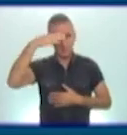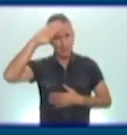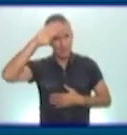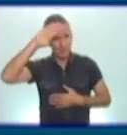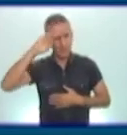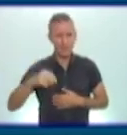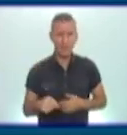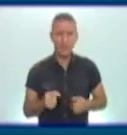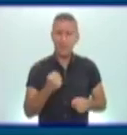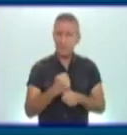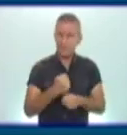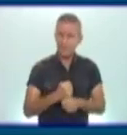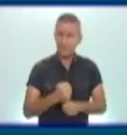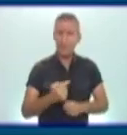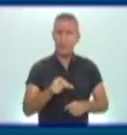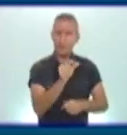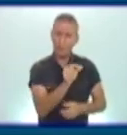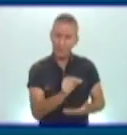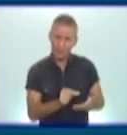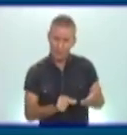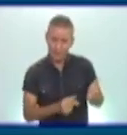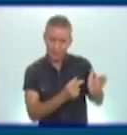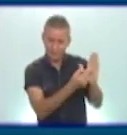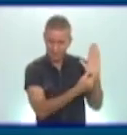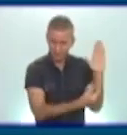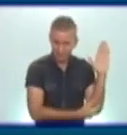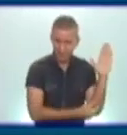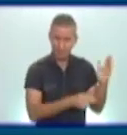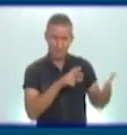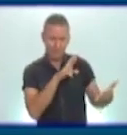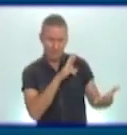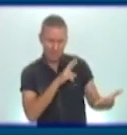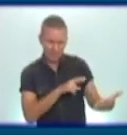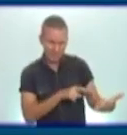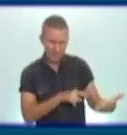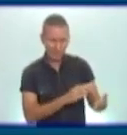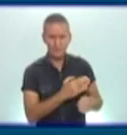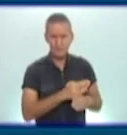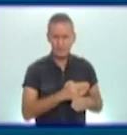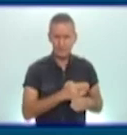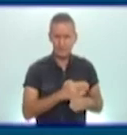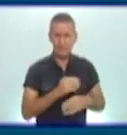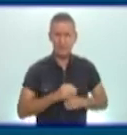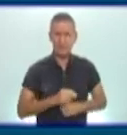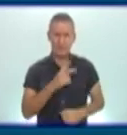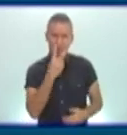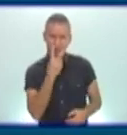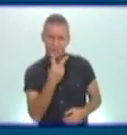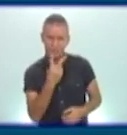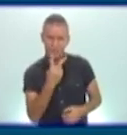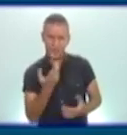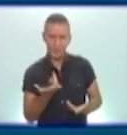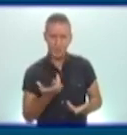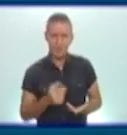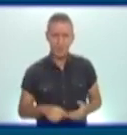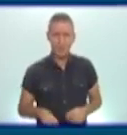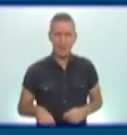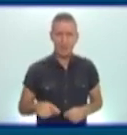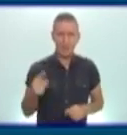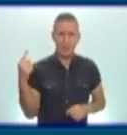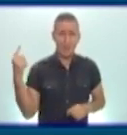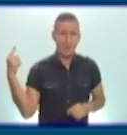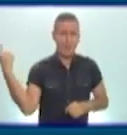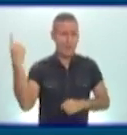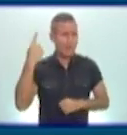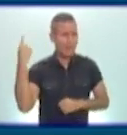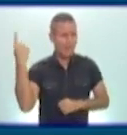que aparecen en el texto para reconocer su significado. Veamos, tenemos la palabra nacionalidad,